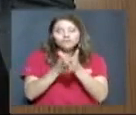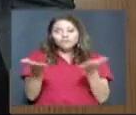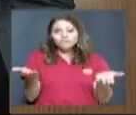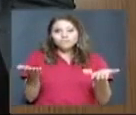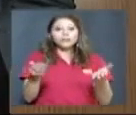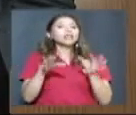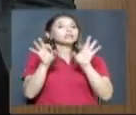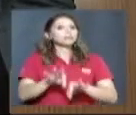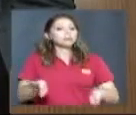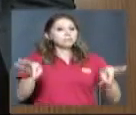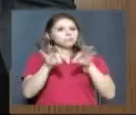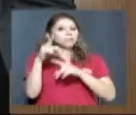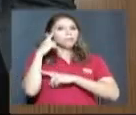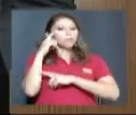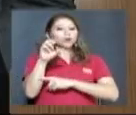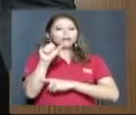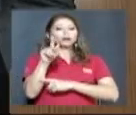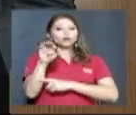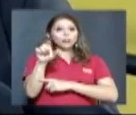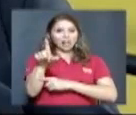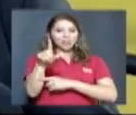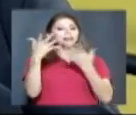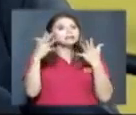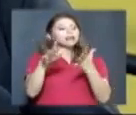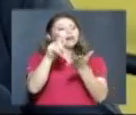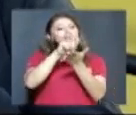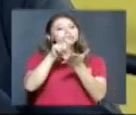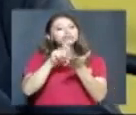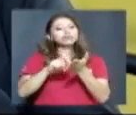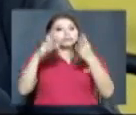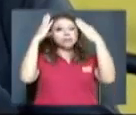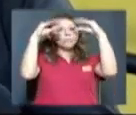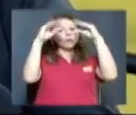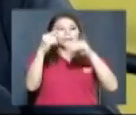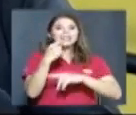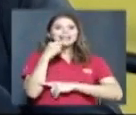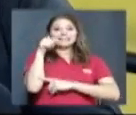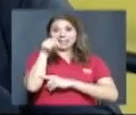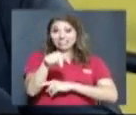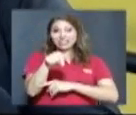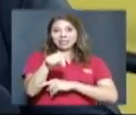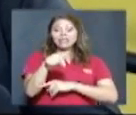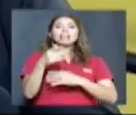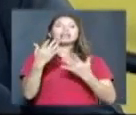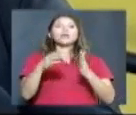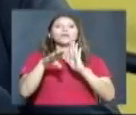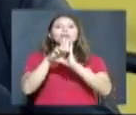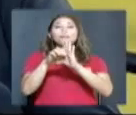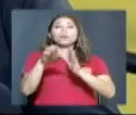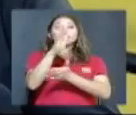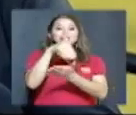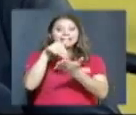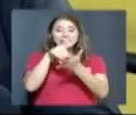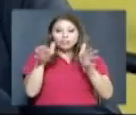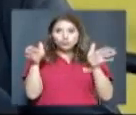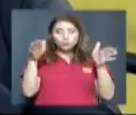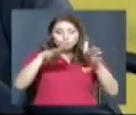porque SUTEL señala en su informe que las frecuencias, en este caso, fuera de la gran área metropolitana, tiene problema de